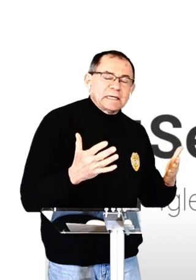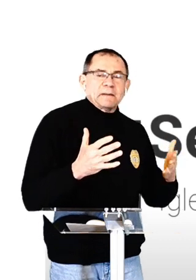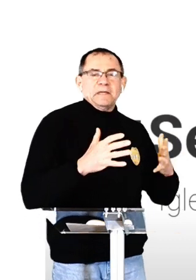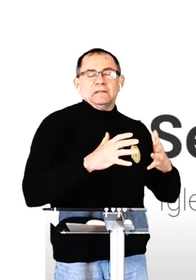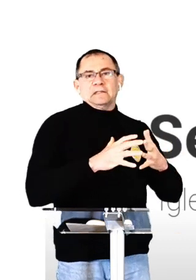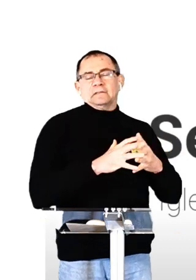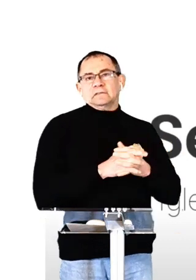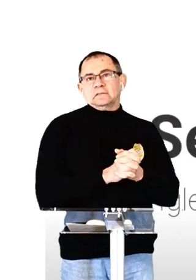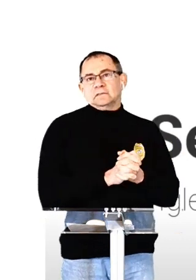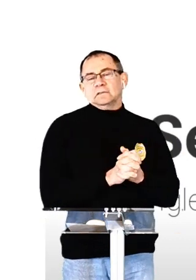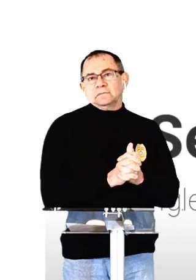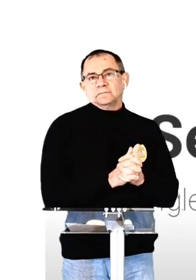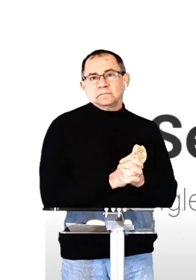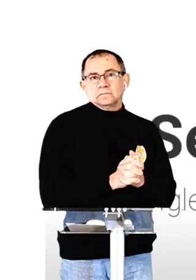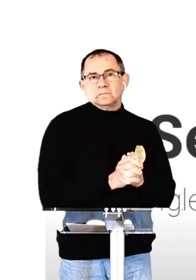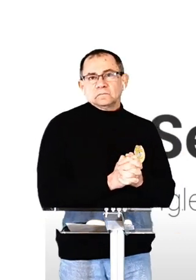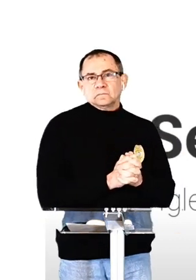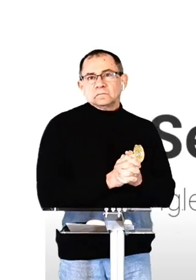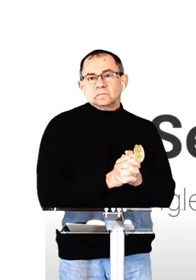todas esas herramientas.